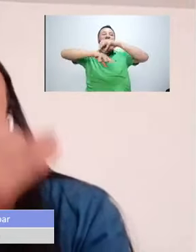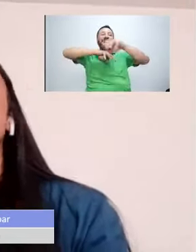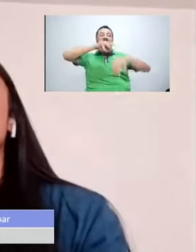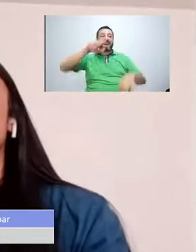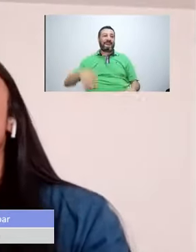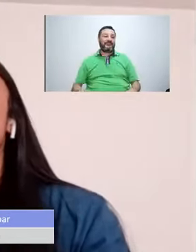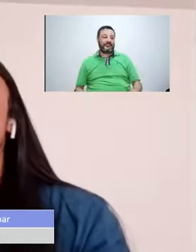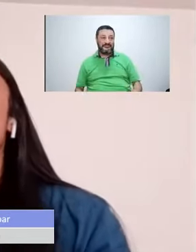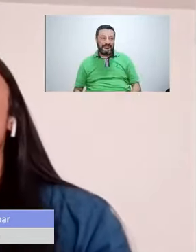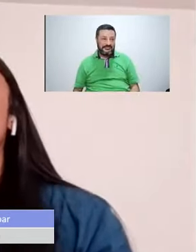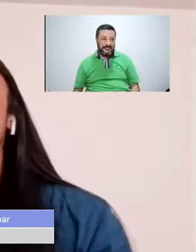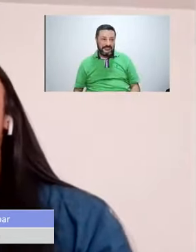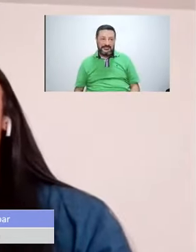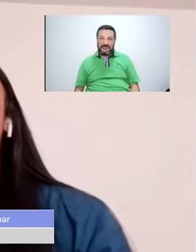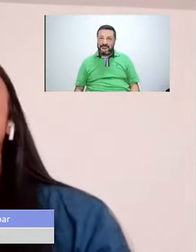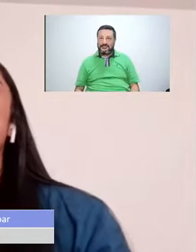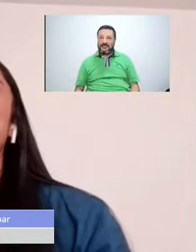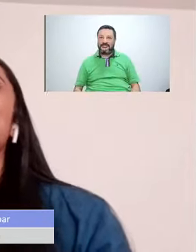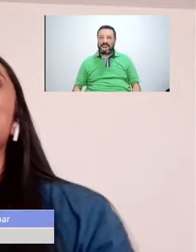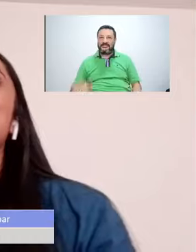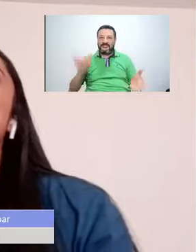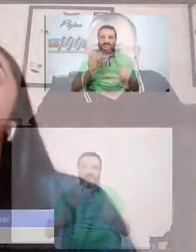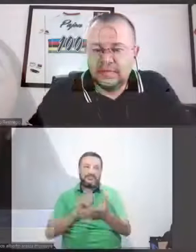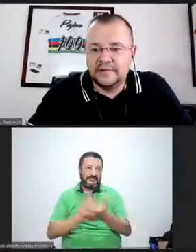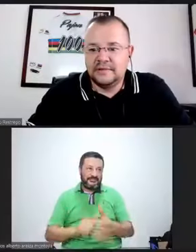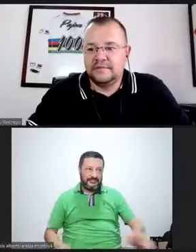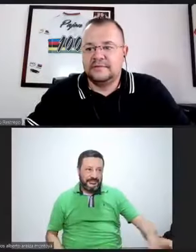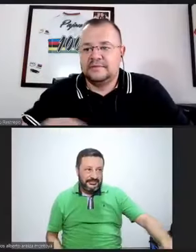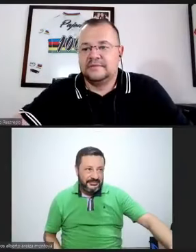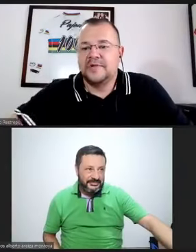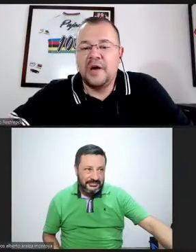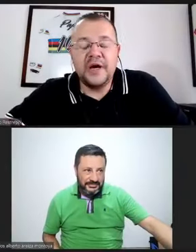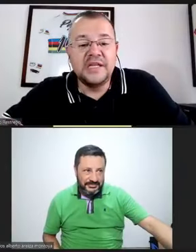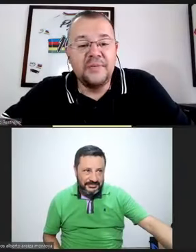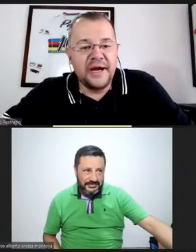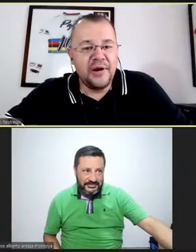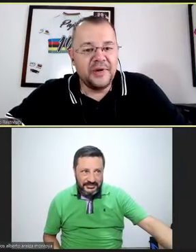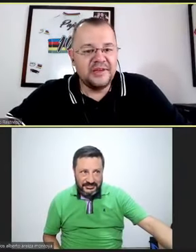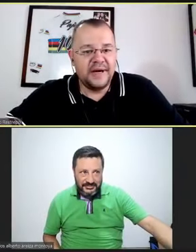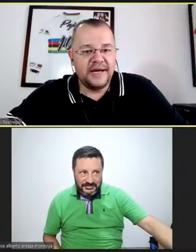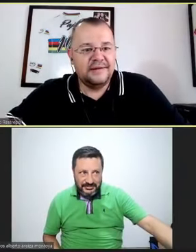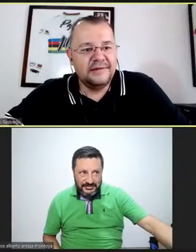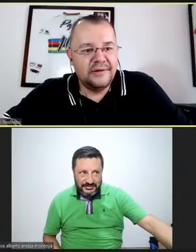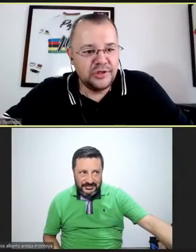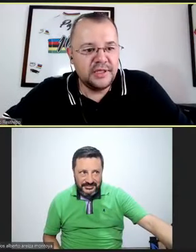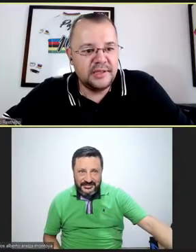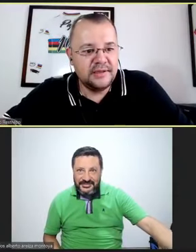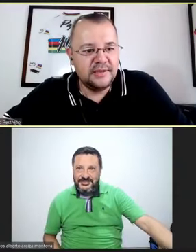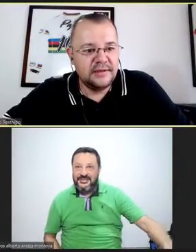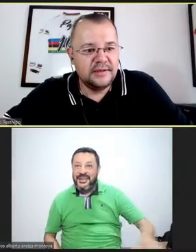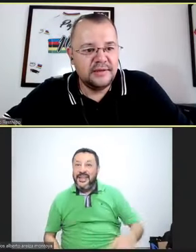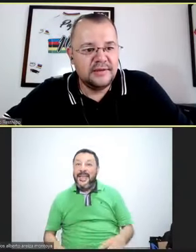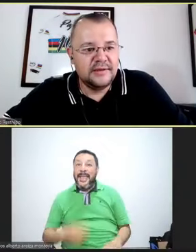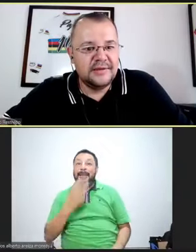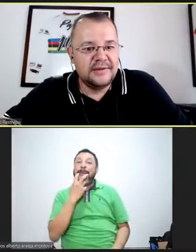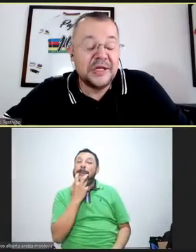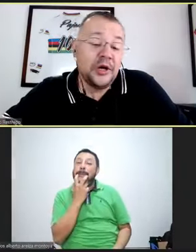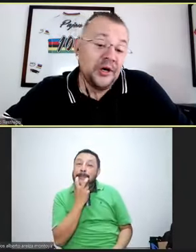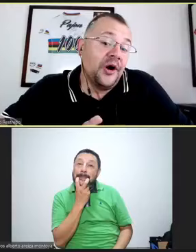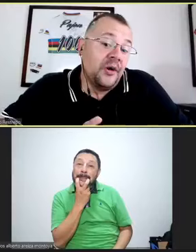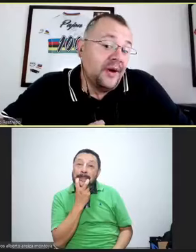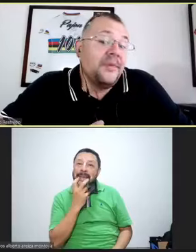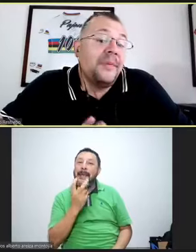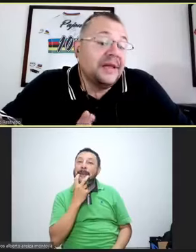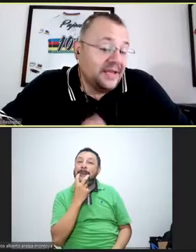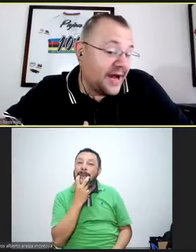no están compitiendo en el momento. Entonces, si es un... No me puede silbar, no me puede silbar, pues sí.